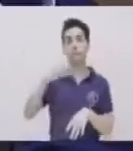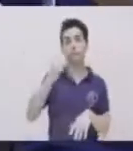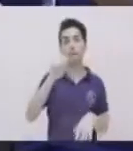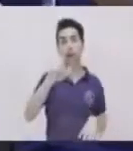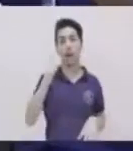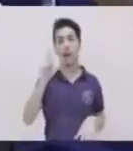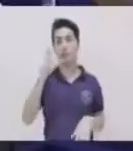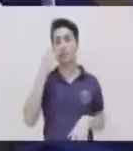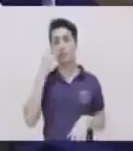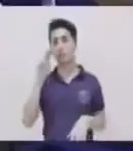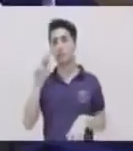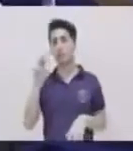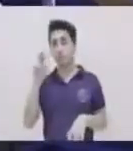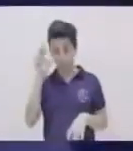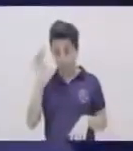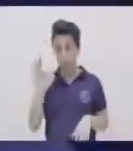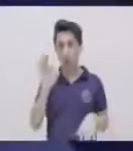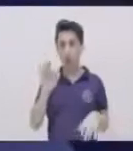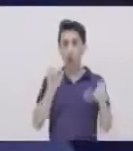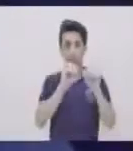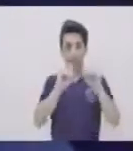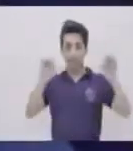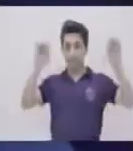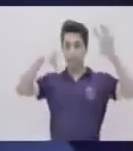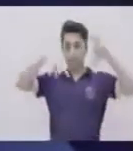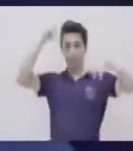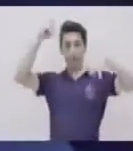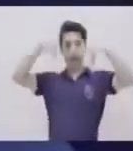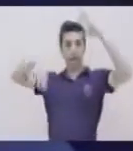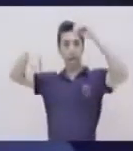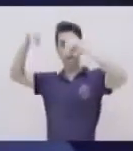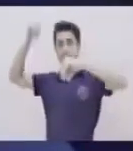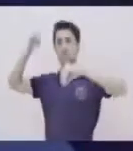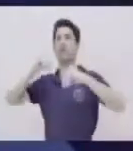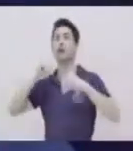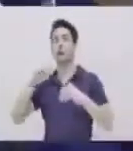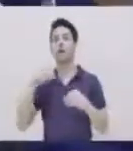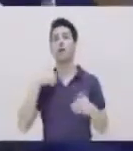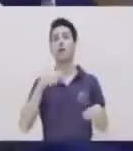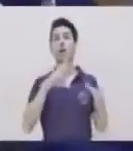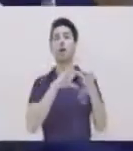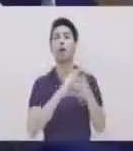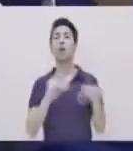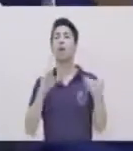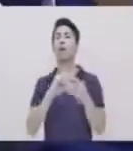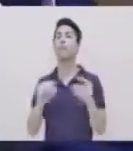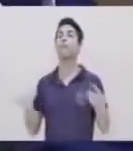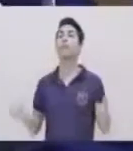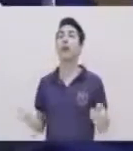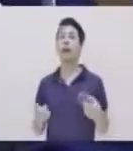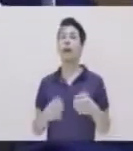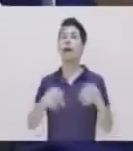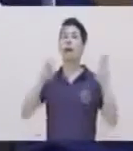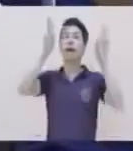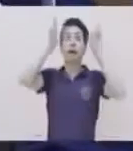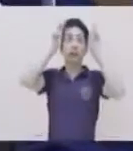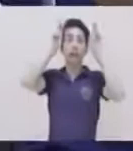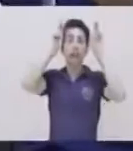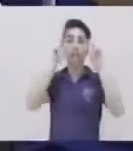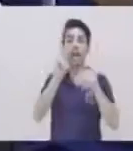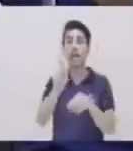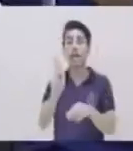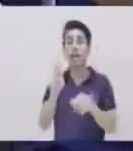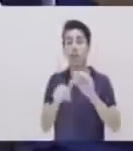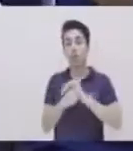palacio, etcétera, ¿verdad? Atención, les voy a contar el cuento que se titula